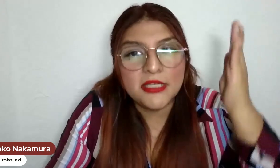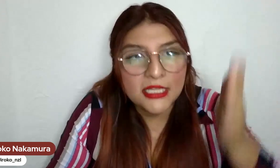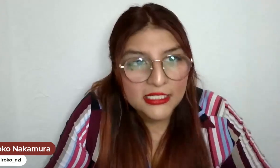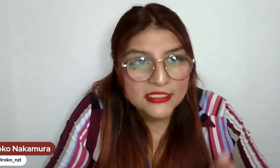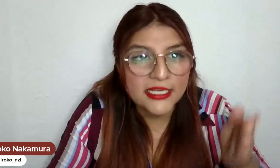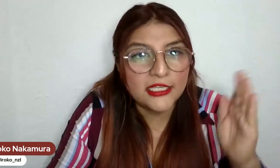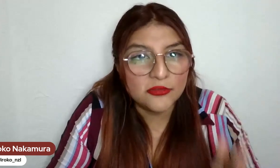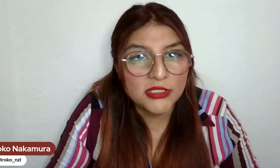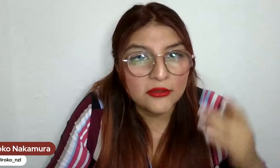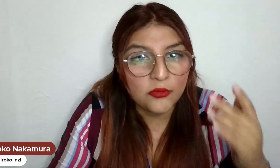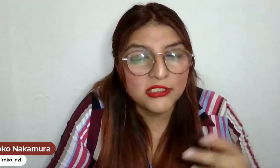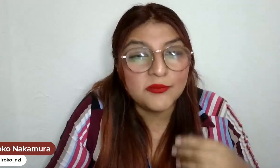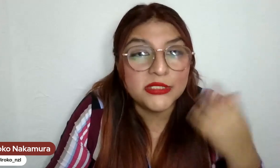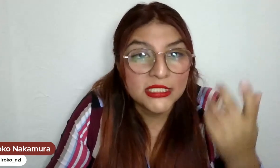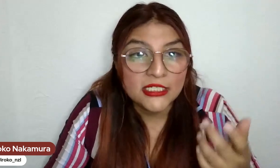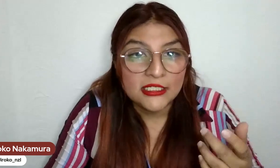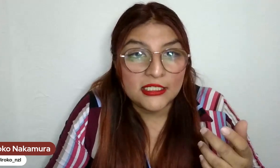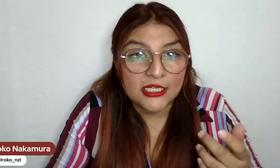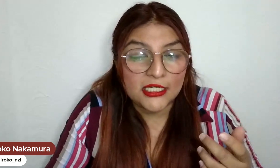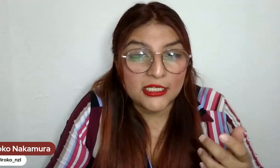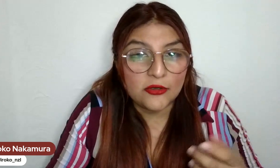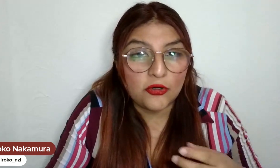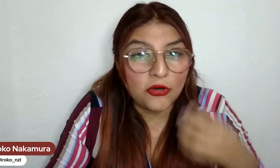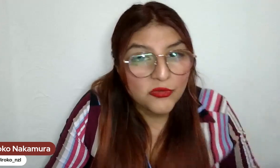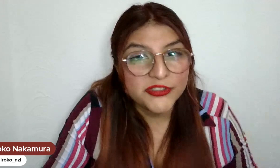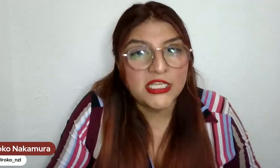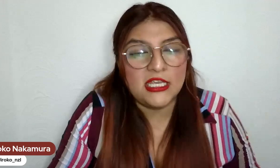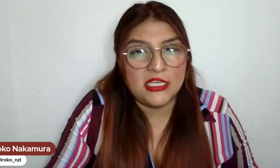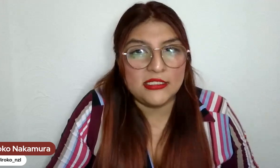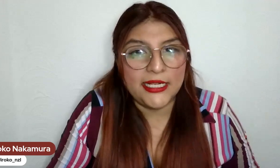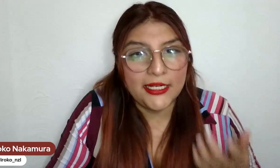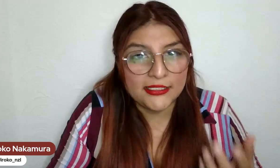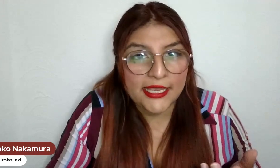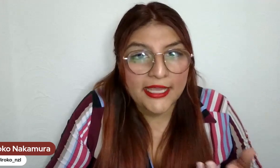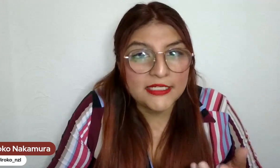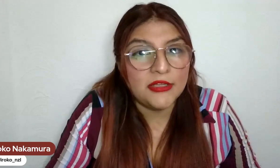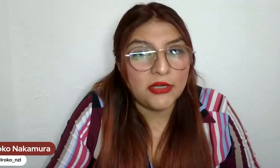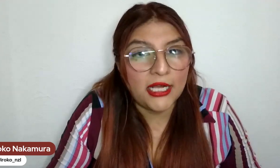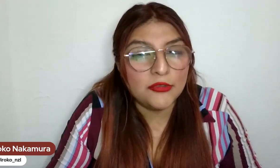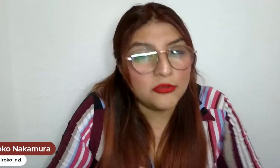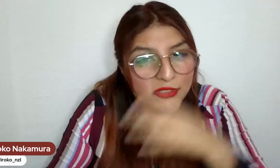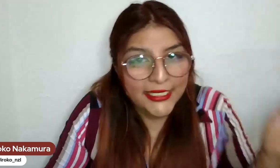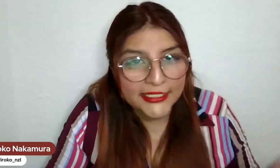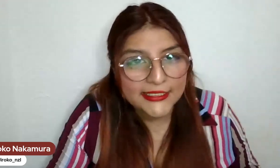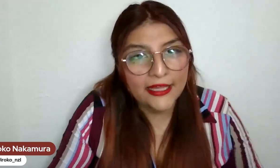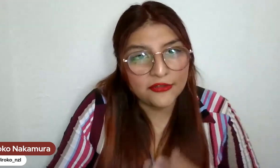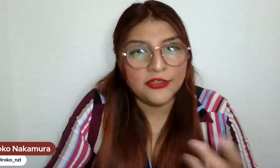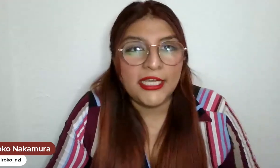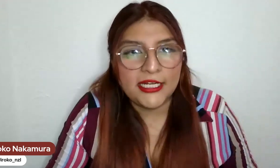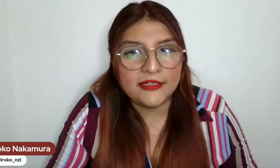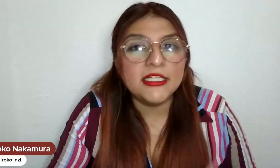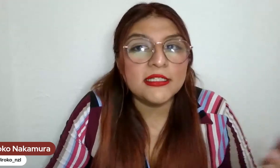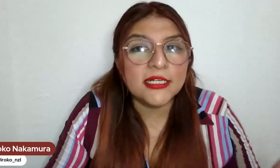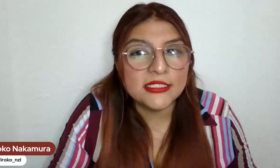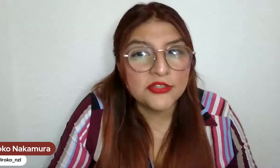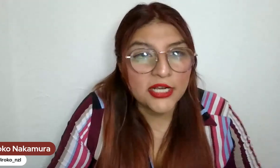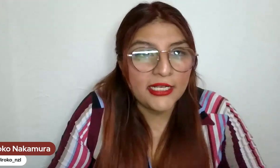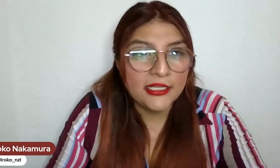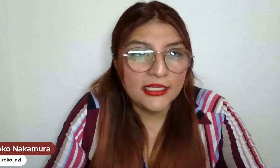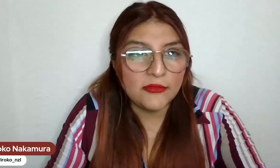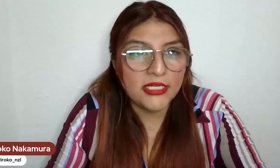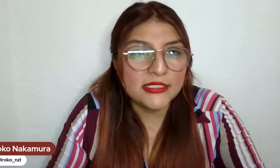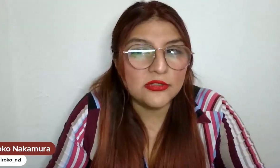datos la evidencia y que tomen en cuenta pues eh Cómo se se ha llevado a cabo Cómo se ha legislado a nivel